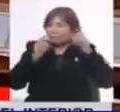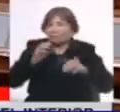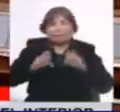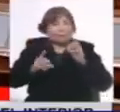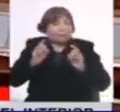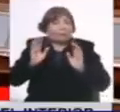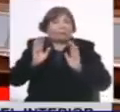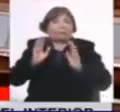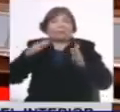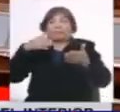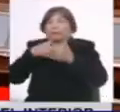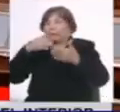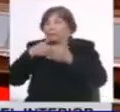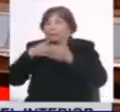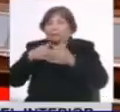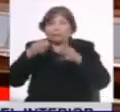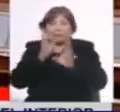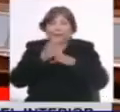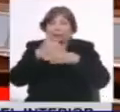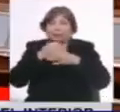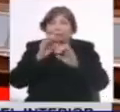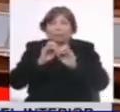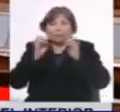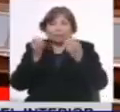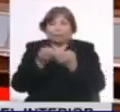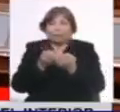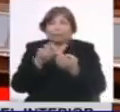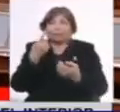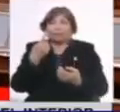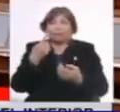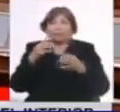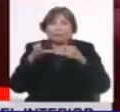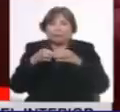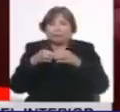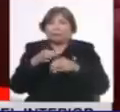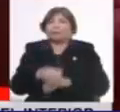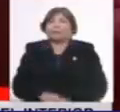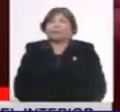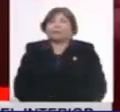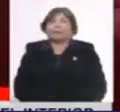estaría obstaculizando la conformación de una comisión,